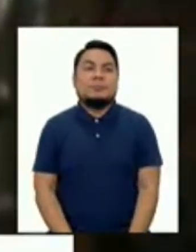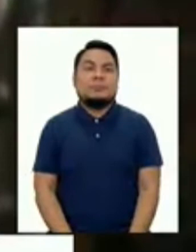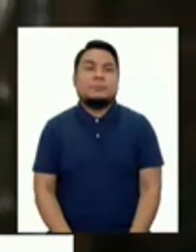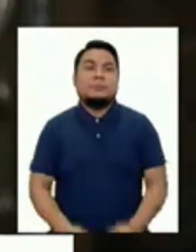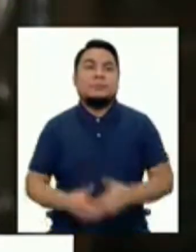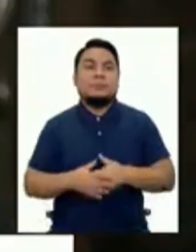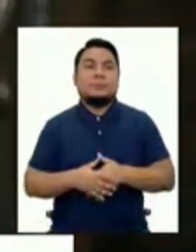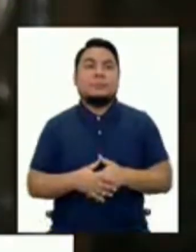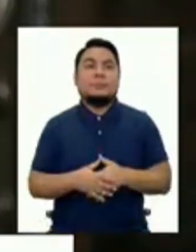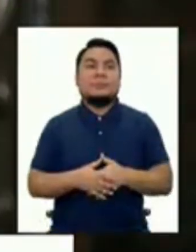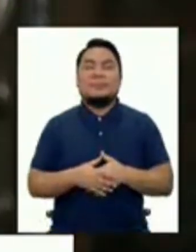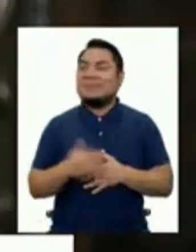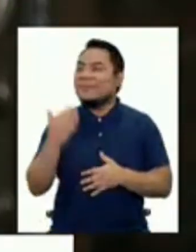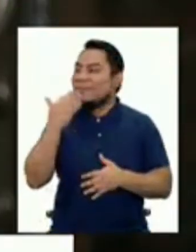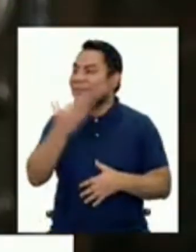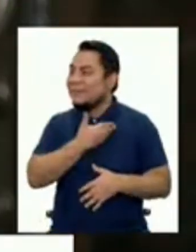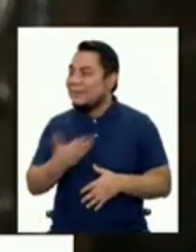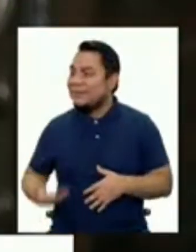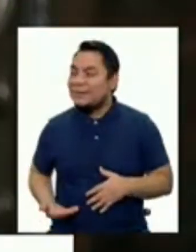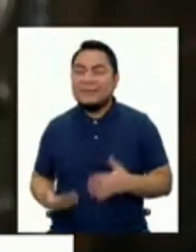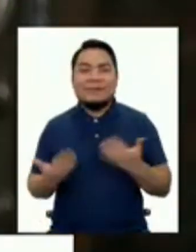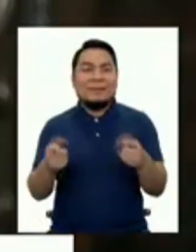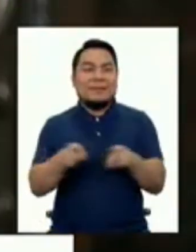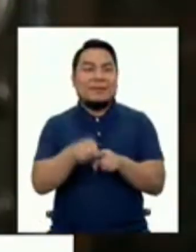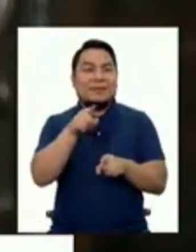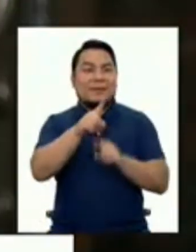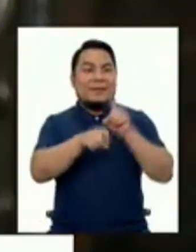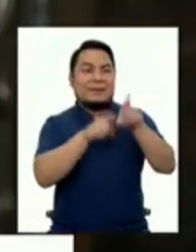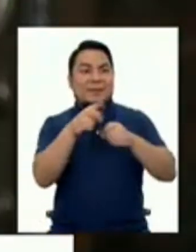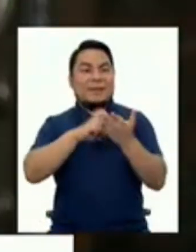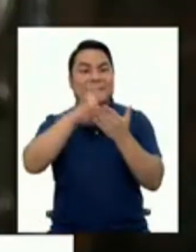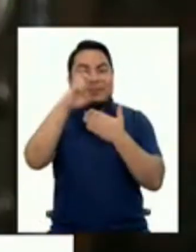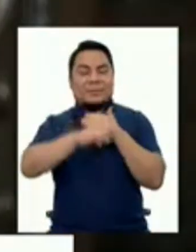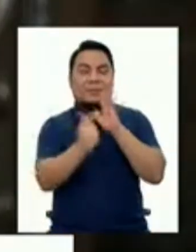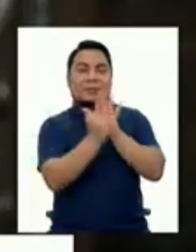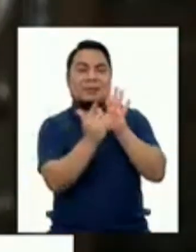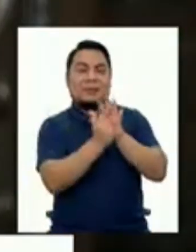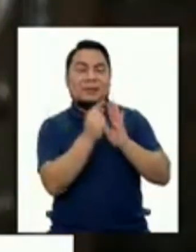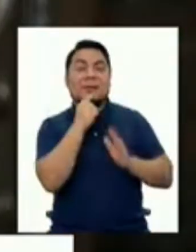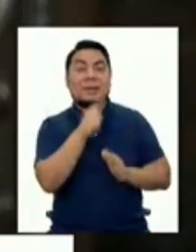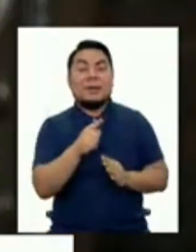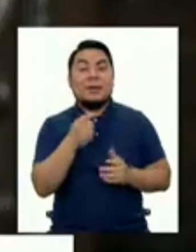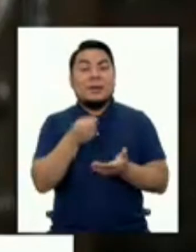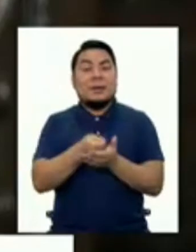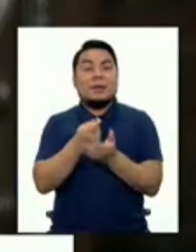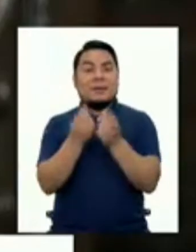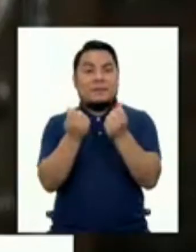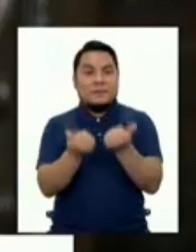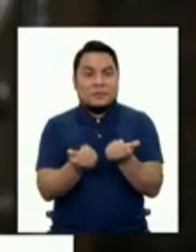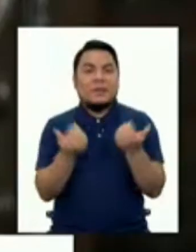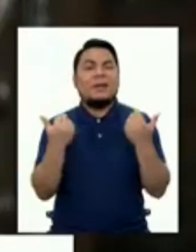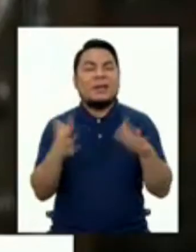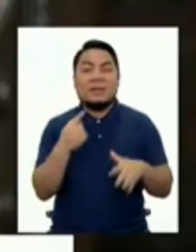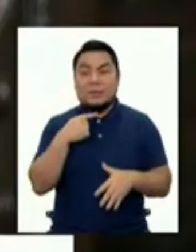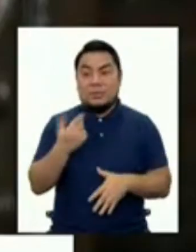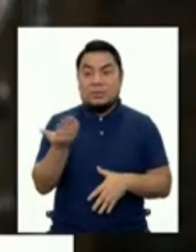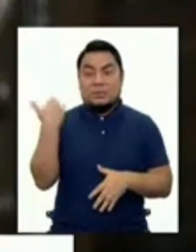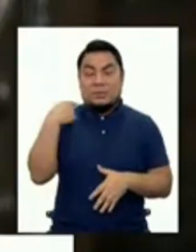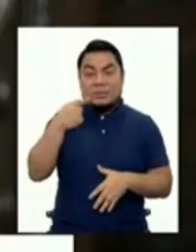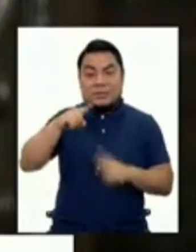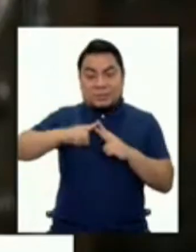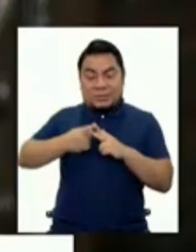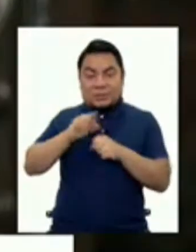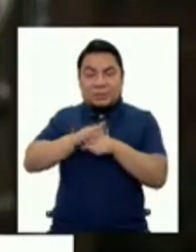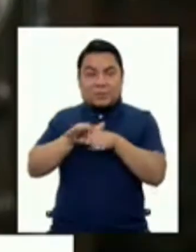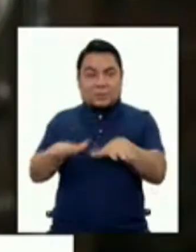Gracias, presidente. Sobre la primera pregunta respecto al proyecto de ley del sistema financiero, nosotros desde el inicio de la